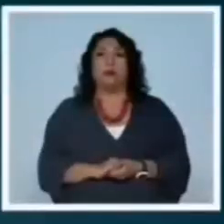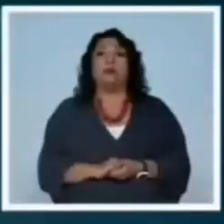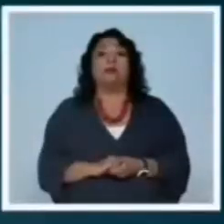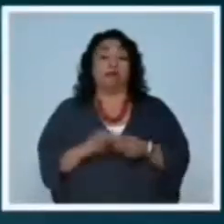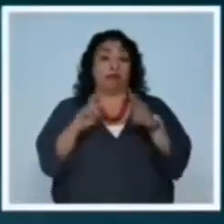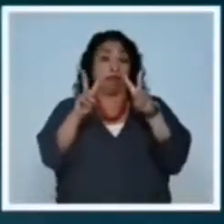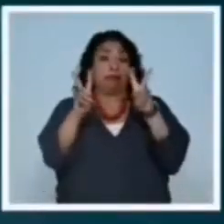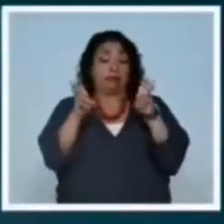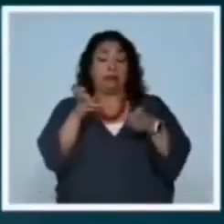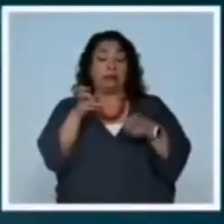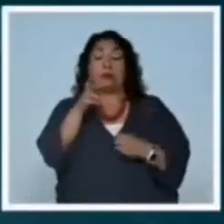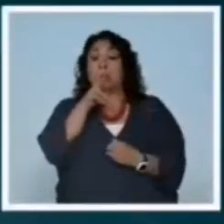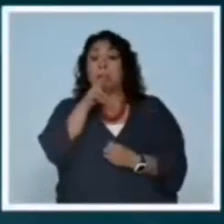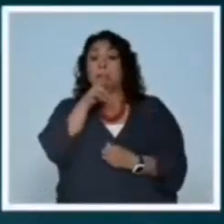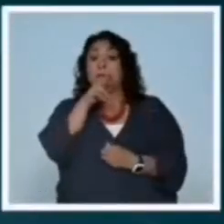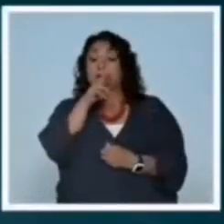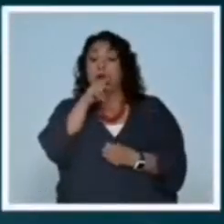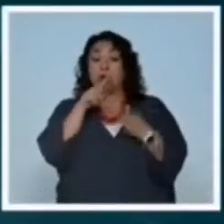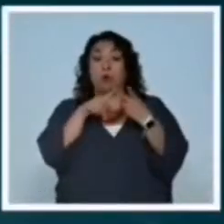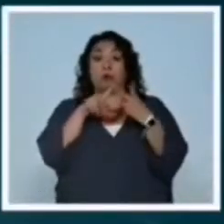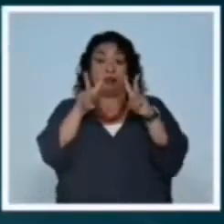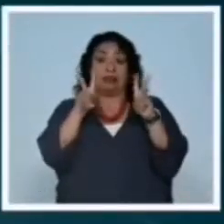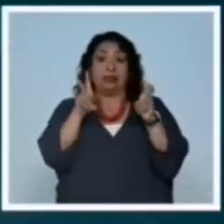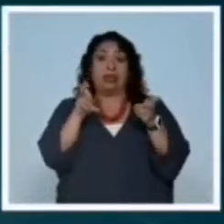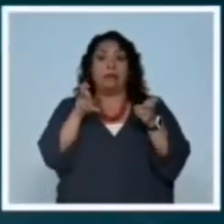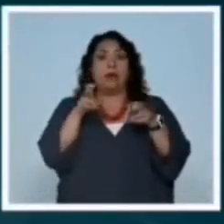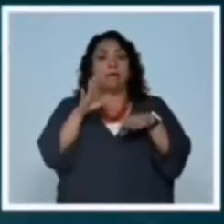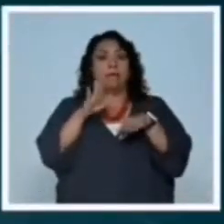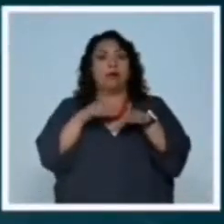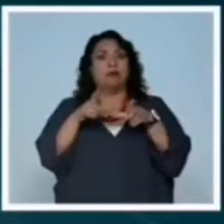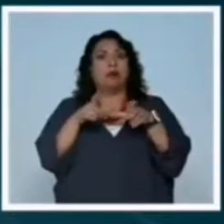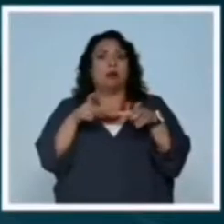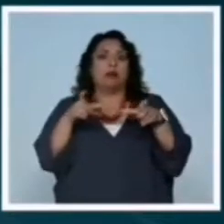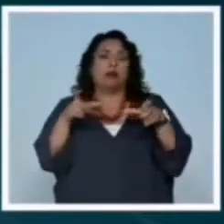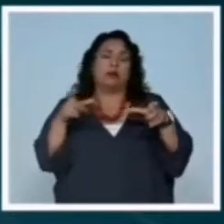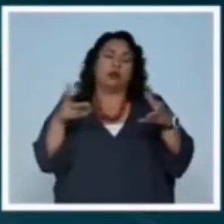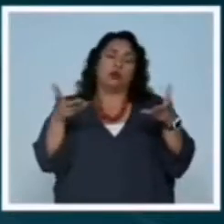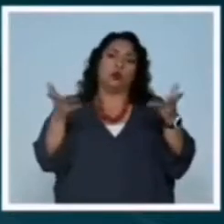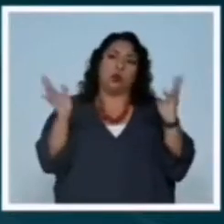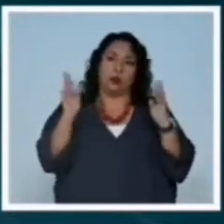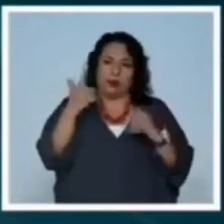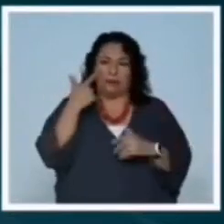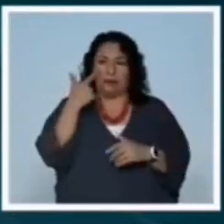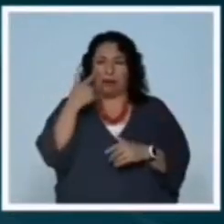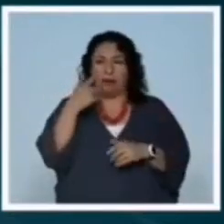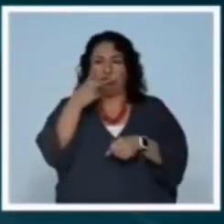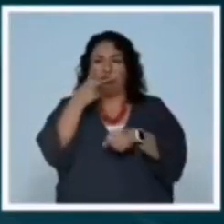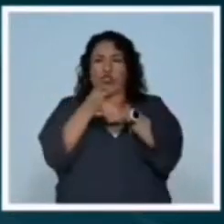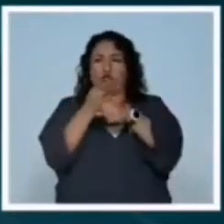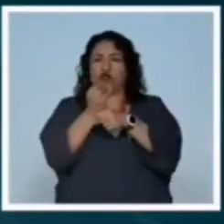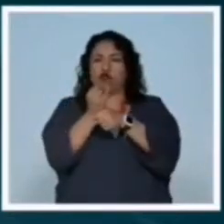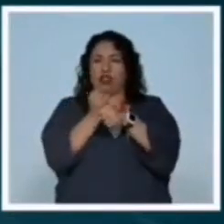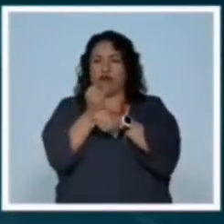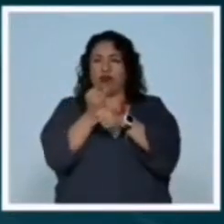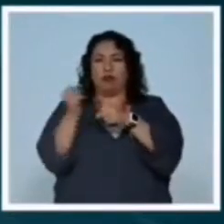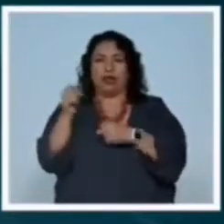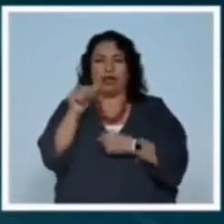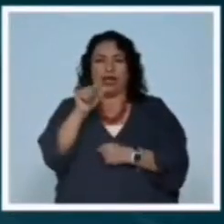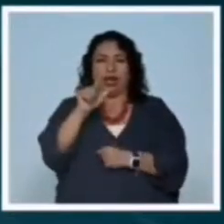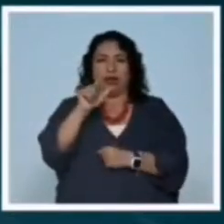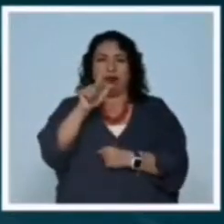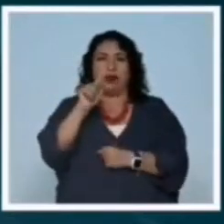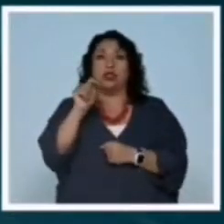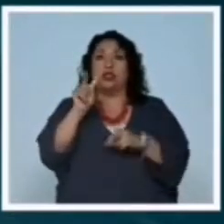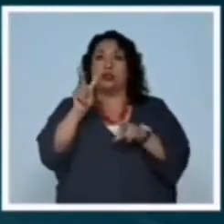es un tema que preocupa es un tema que ha ido en aumento desafortunadamente ya lo veremos en el segundo reportaje de alberto